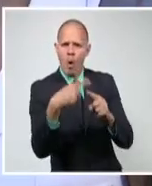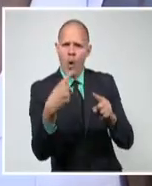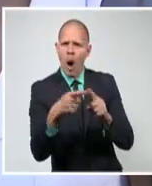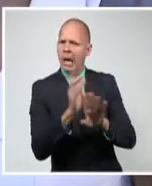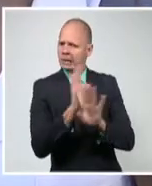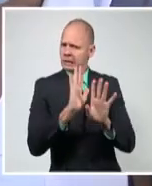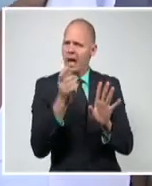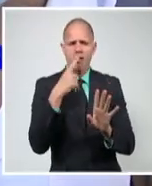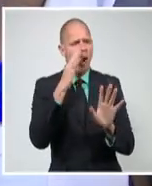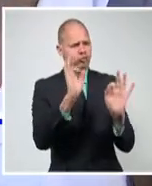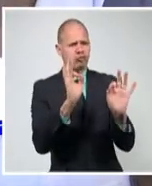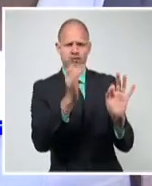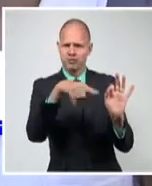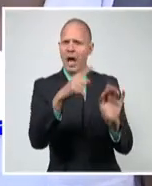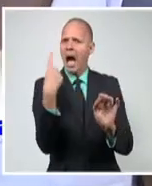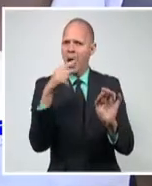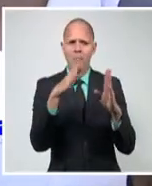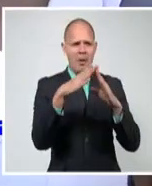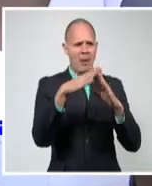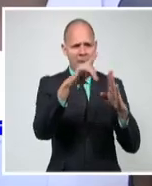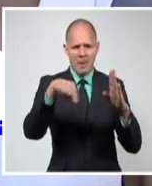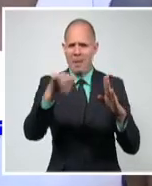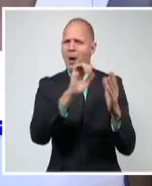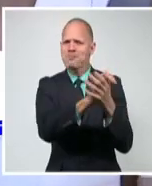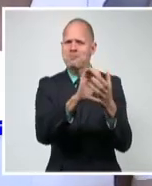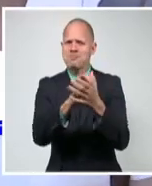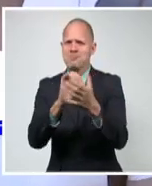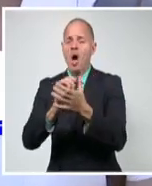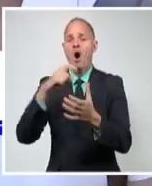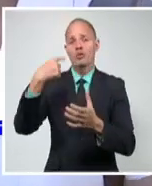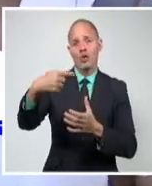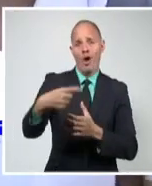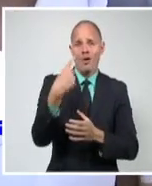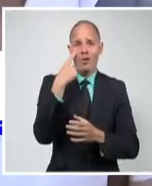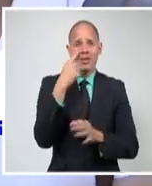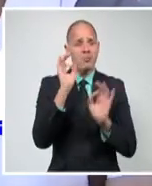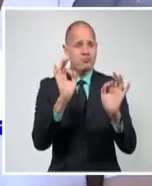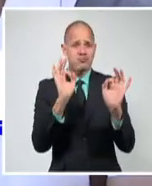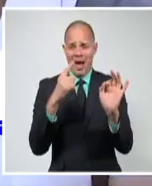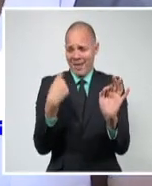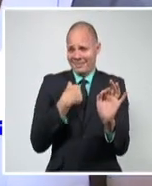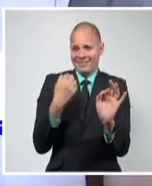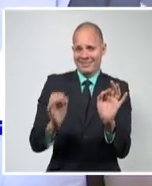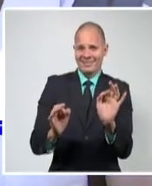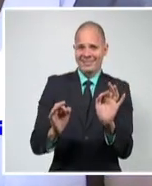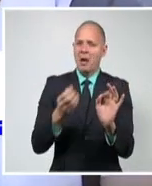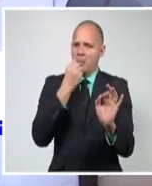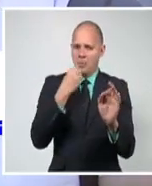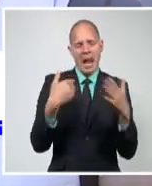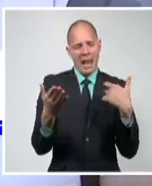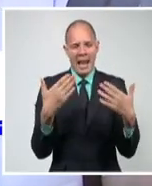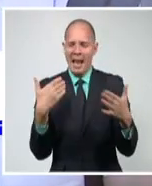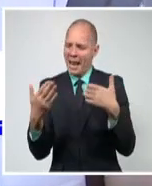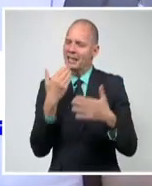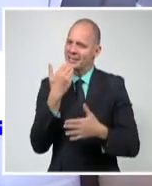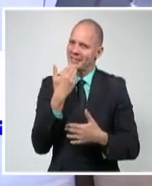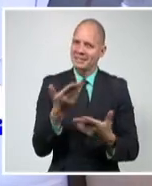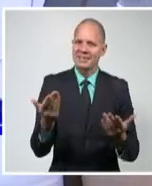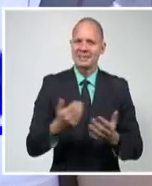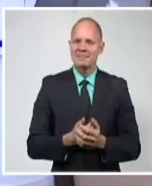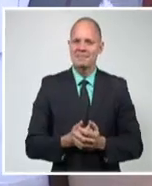muchos que hasta tenemos amistad con ellos porque como todos los días nos ven, bueno, entonces podemos compartir con ellos y demás. ¿Con quién